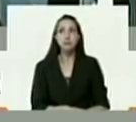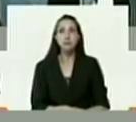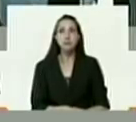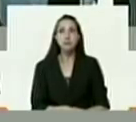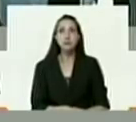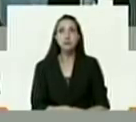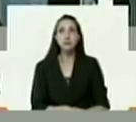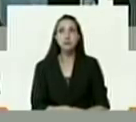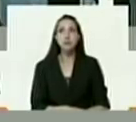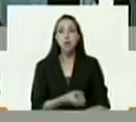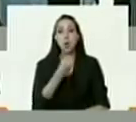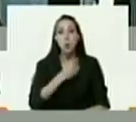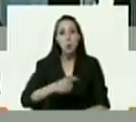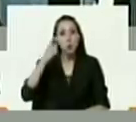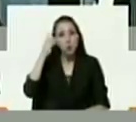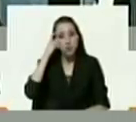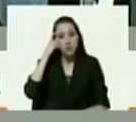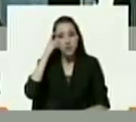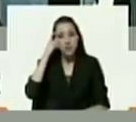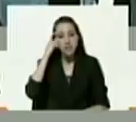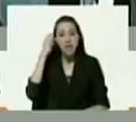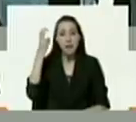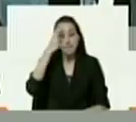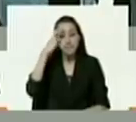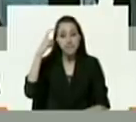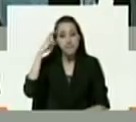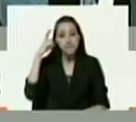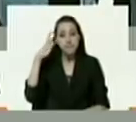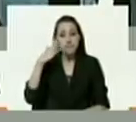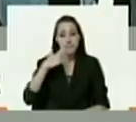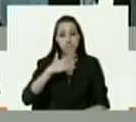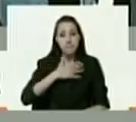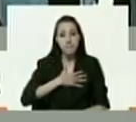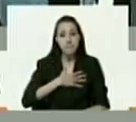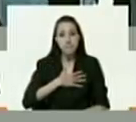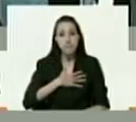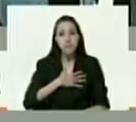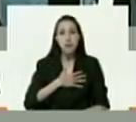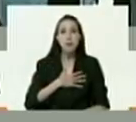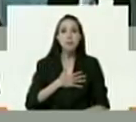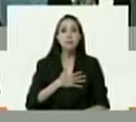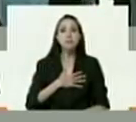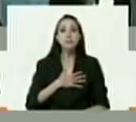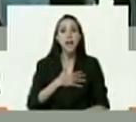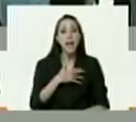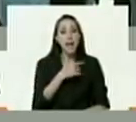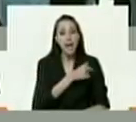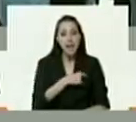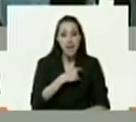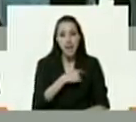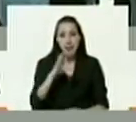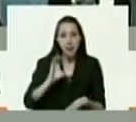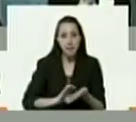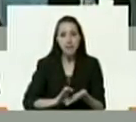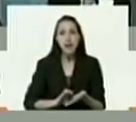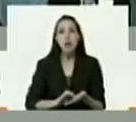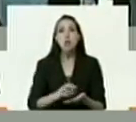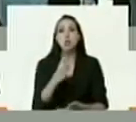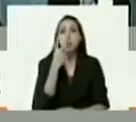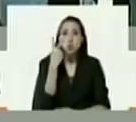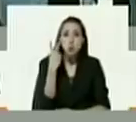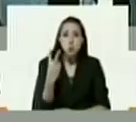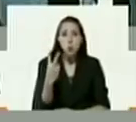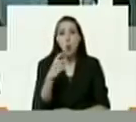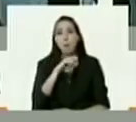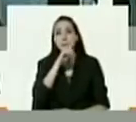Sí, hola, buenos días, señor ministro. Agnès Pedrerov, de la Agence France-Presse, aquí en Ginebra. Tendrían dos preguntas,